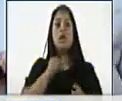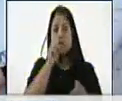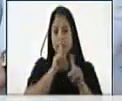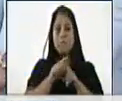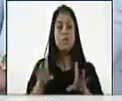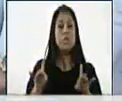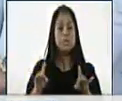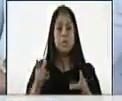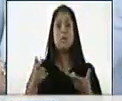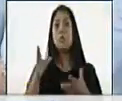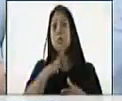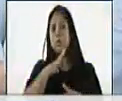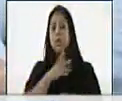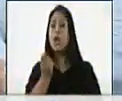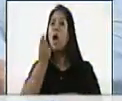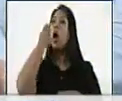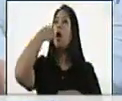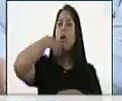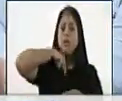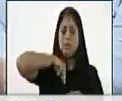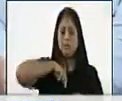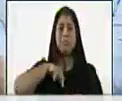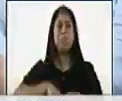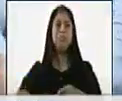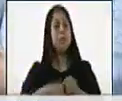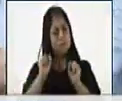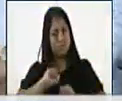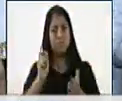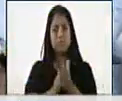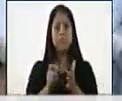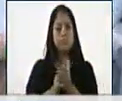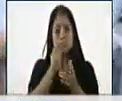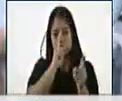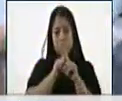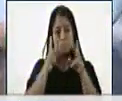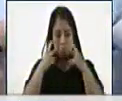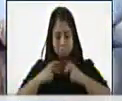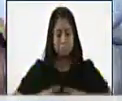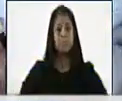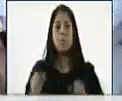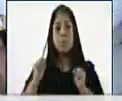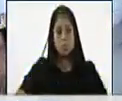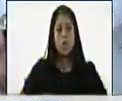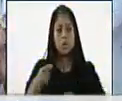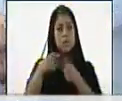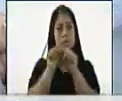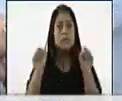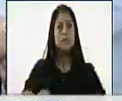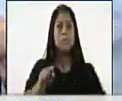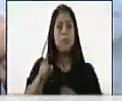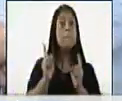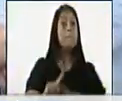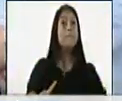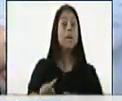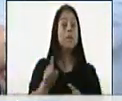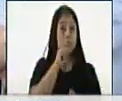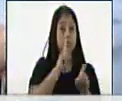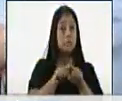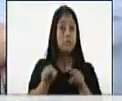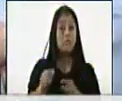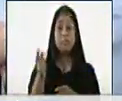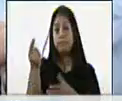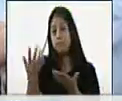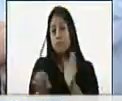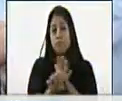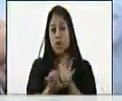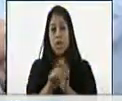equipo de videolaparoscopía, tiene los mejores sistemas que lo van a ver ustedes, pero nada de eso hubiera sido factible si no